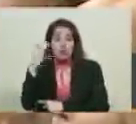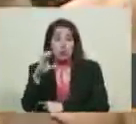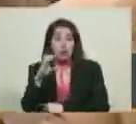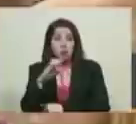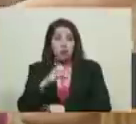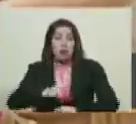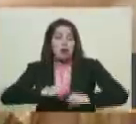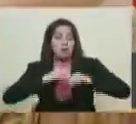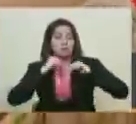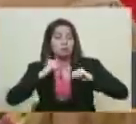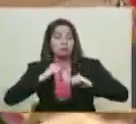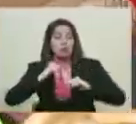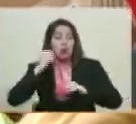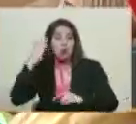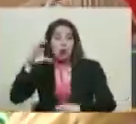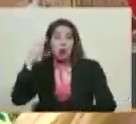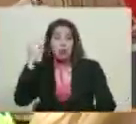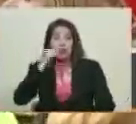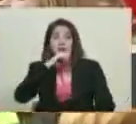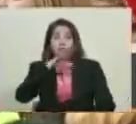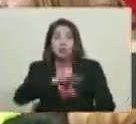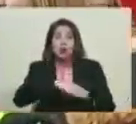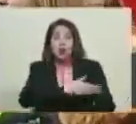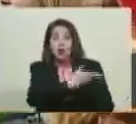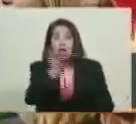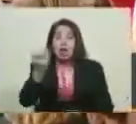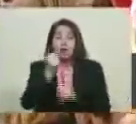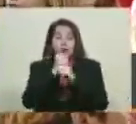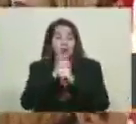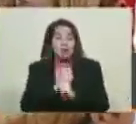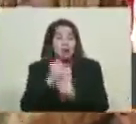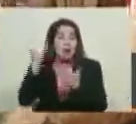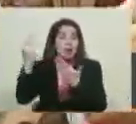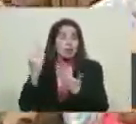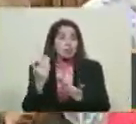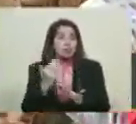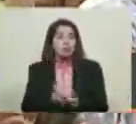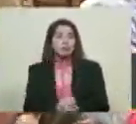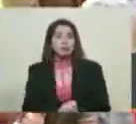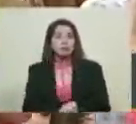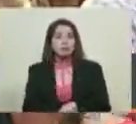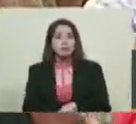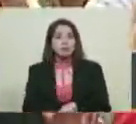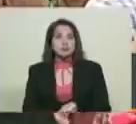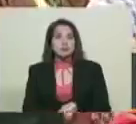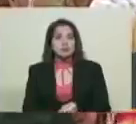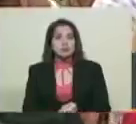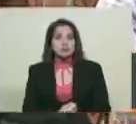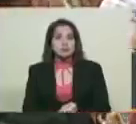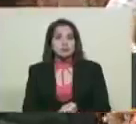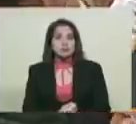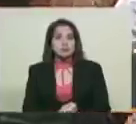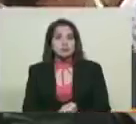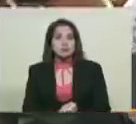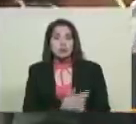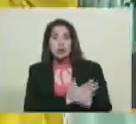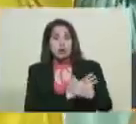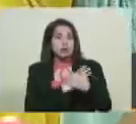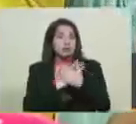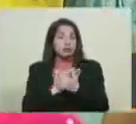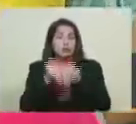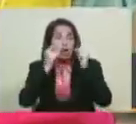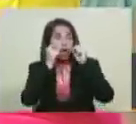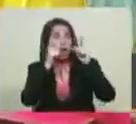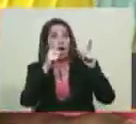Colombia! ¡La historia te espera, Colombia! ¡A la carga! ¡Despierta,